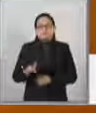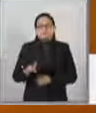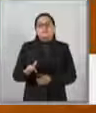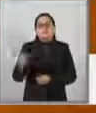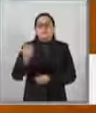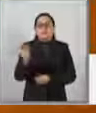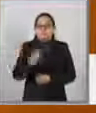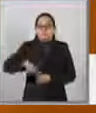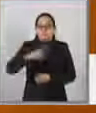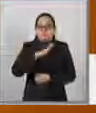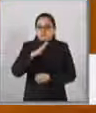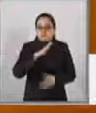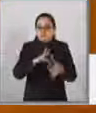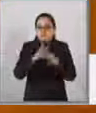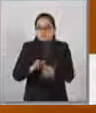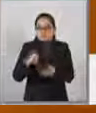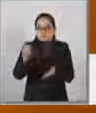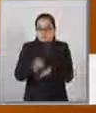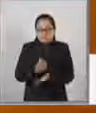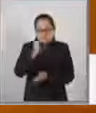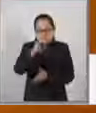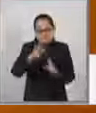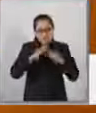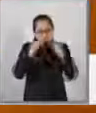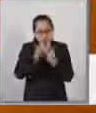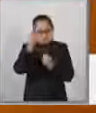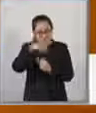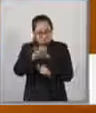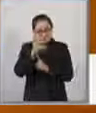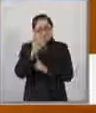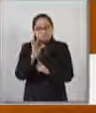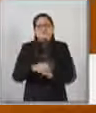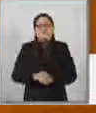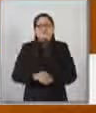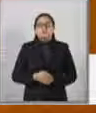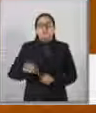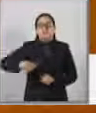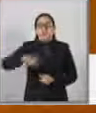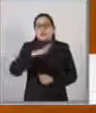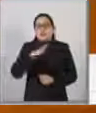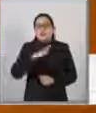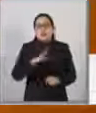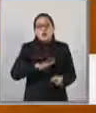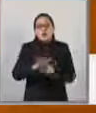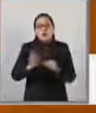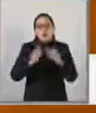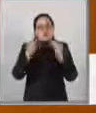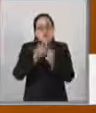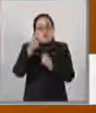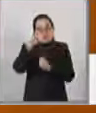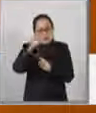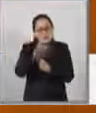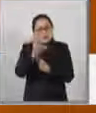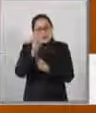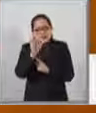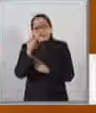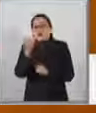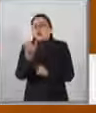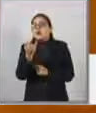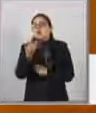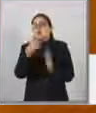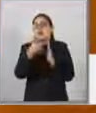aprobara el procedimiento de selección, de que teníamos que ir transitando de la elegibilidad y de los requisitos